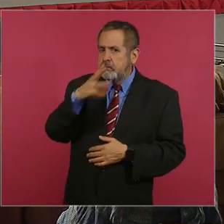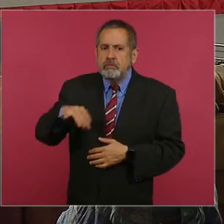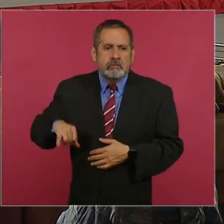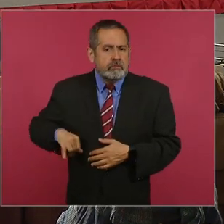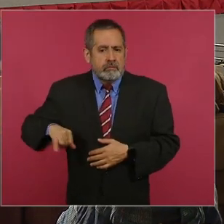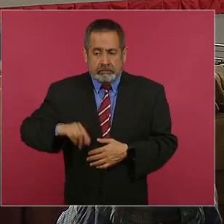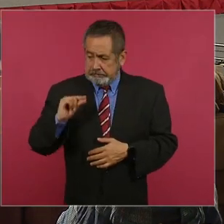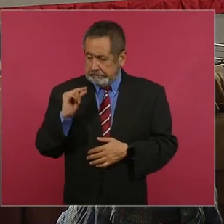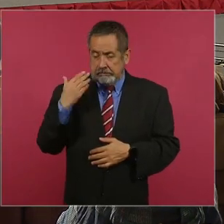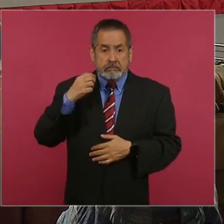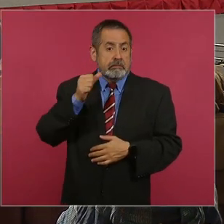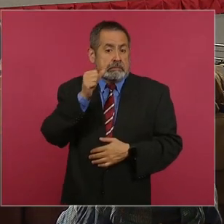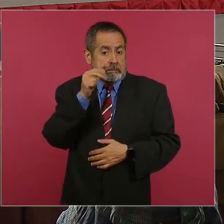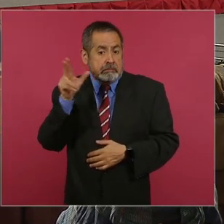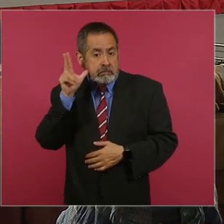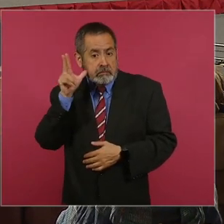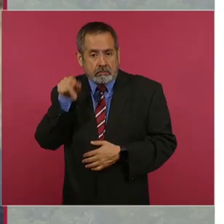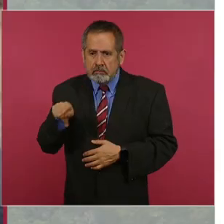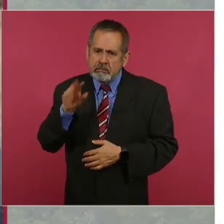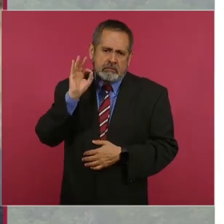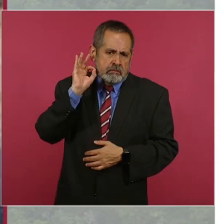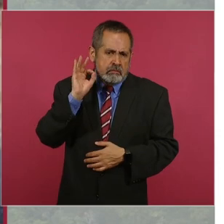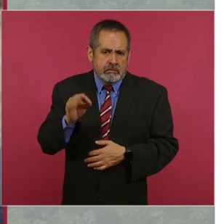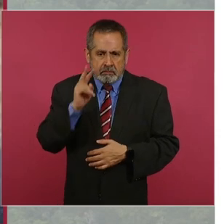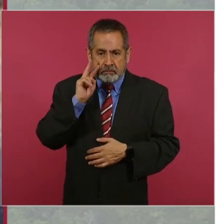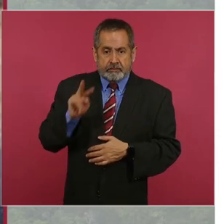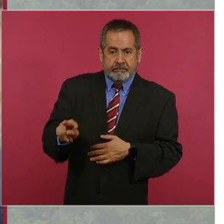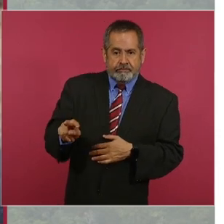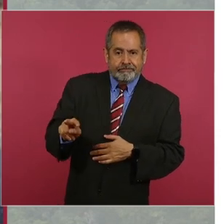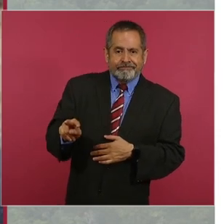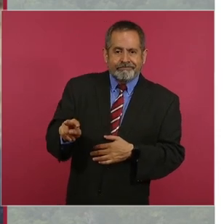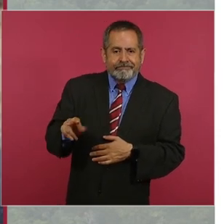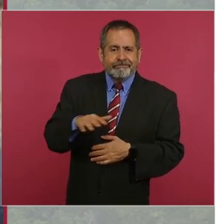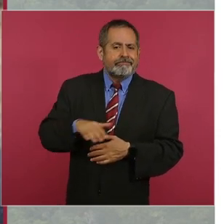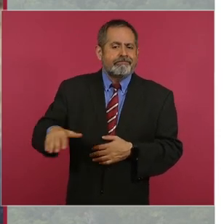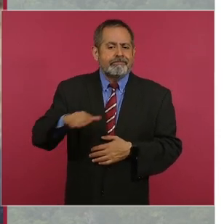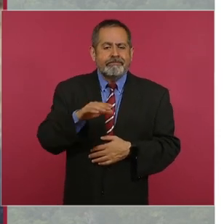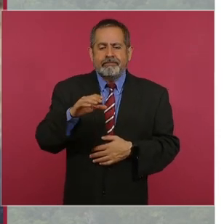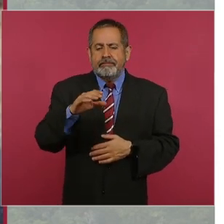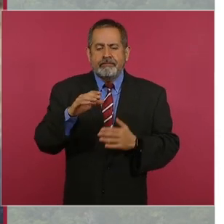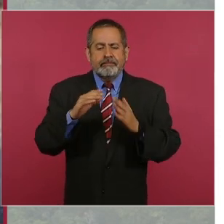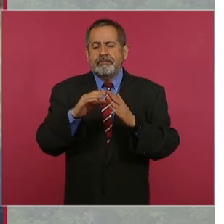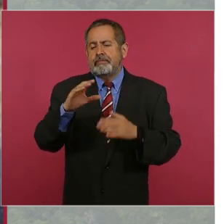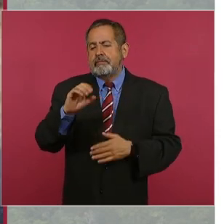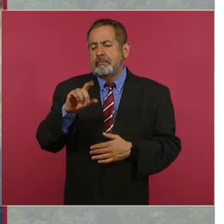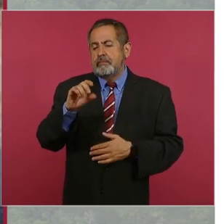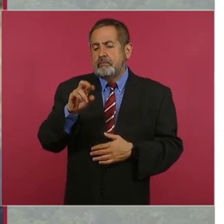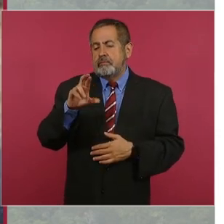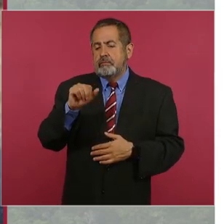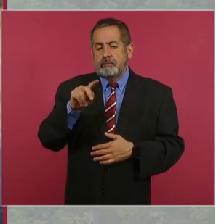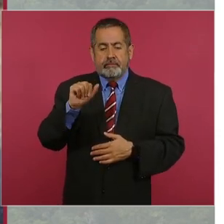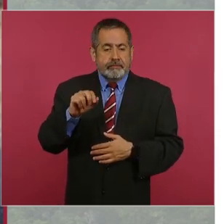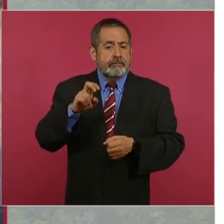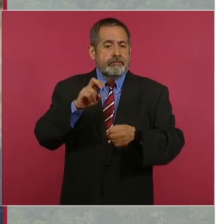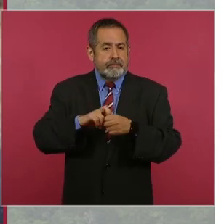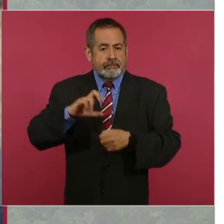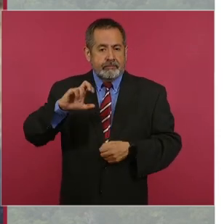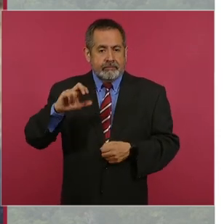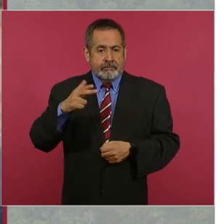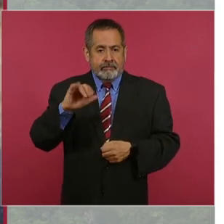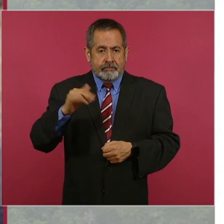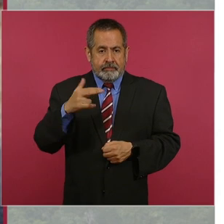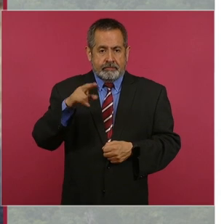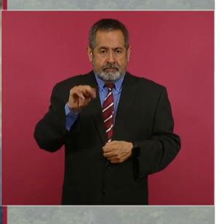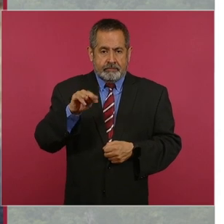apenas del día de antier que apareció en el conjunto Casa Colorada de Chichen Itza en